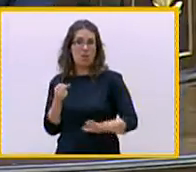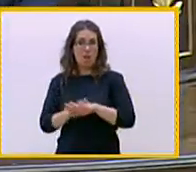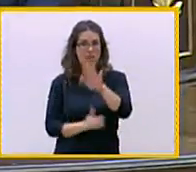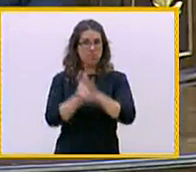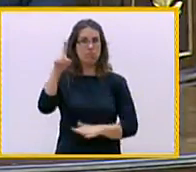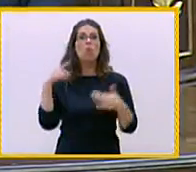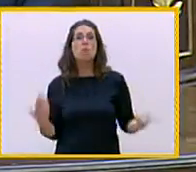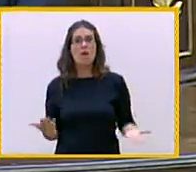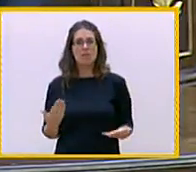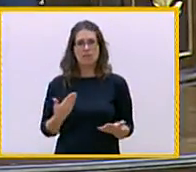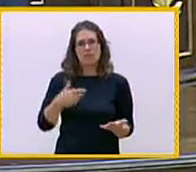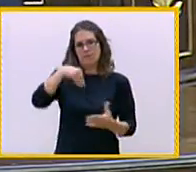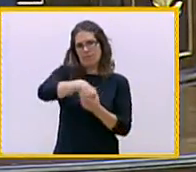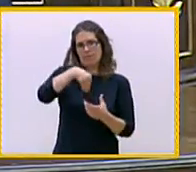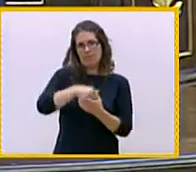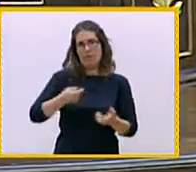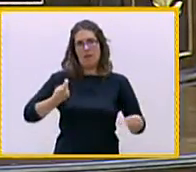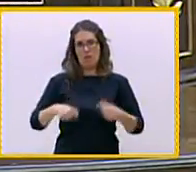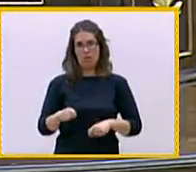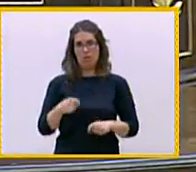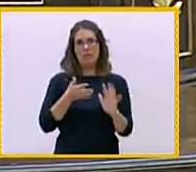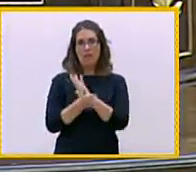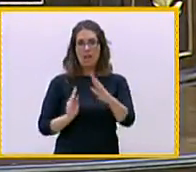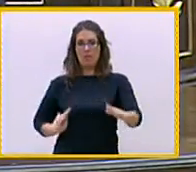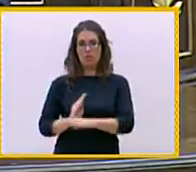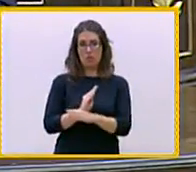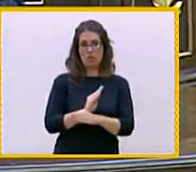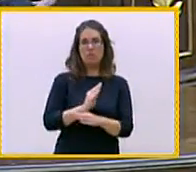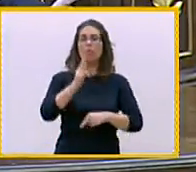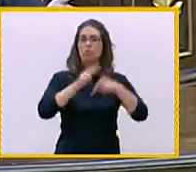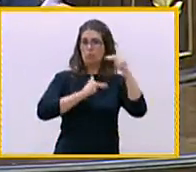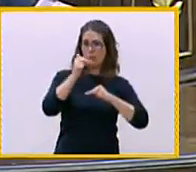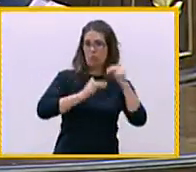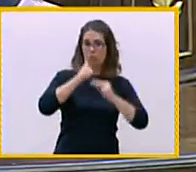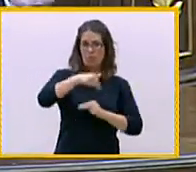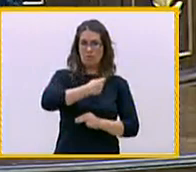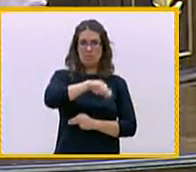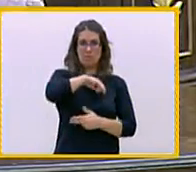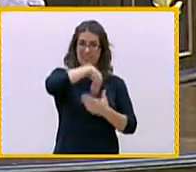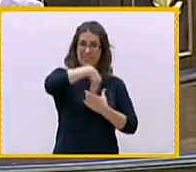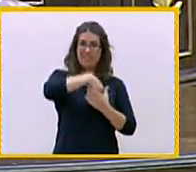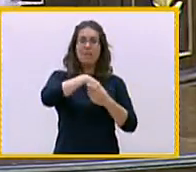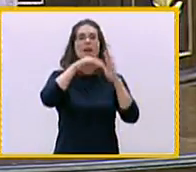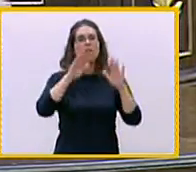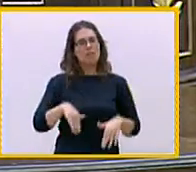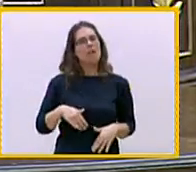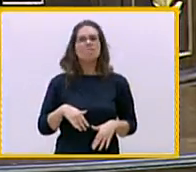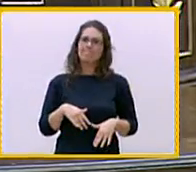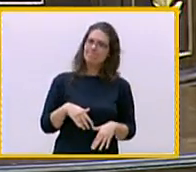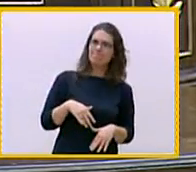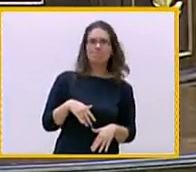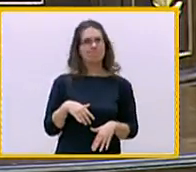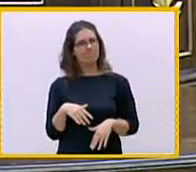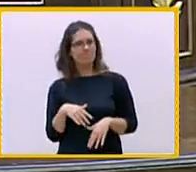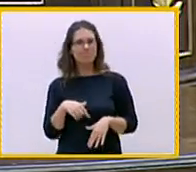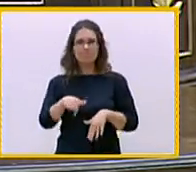interna. La caída de la inversión en construcción hace que el conjunto de la demanda interna siga